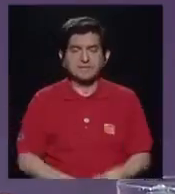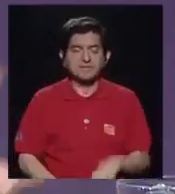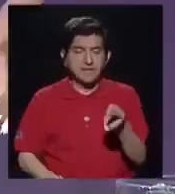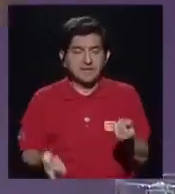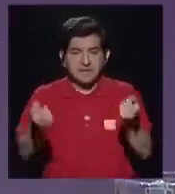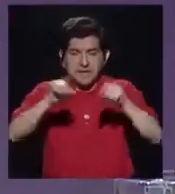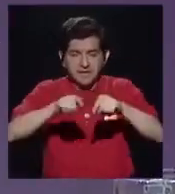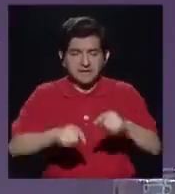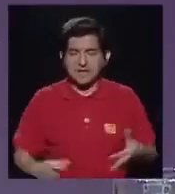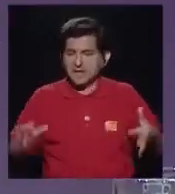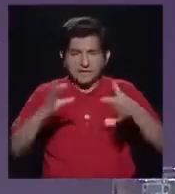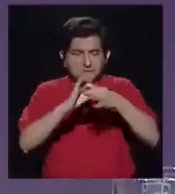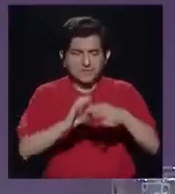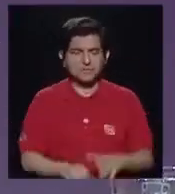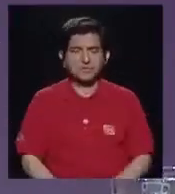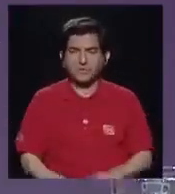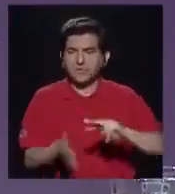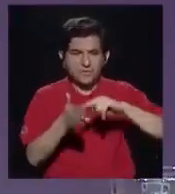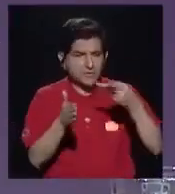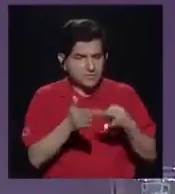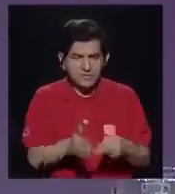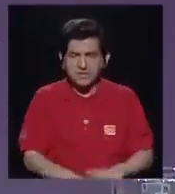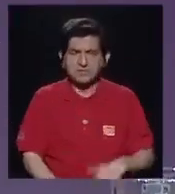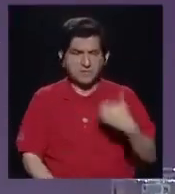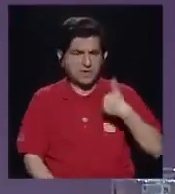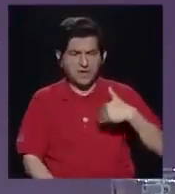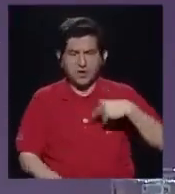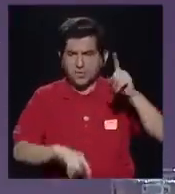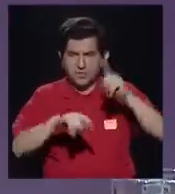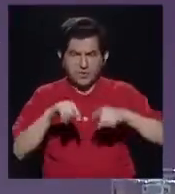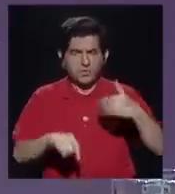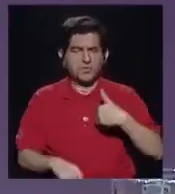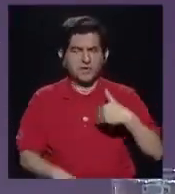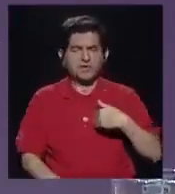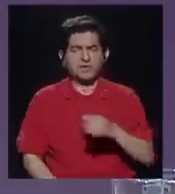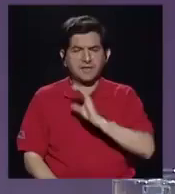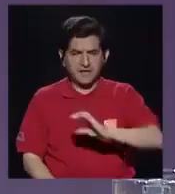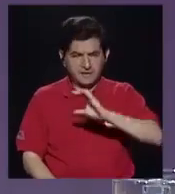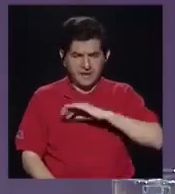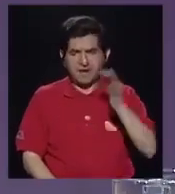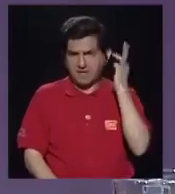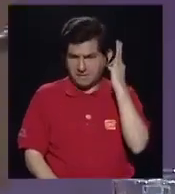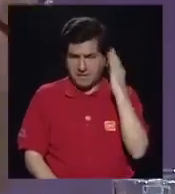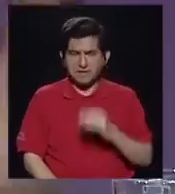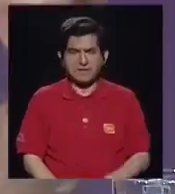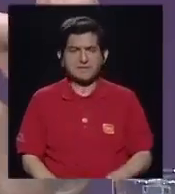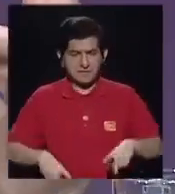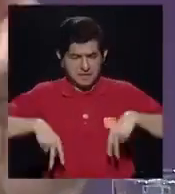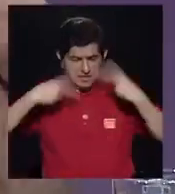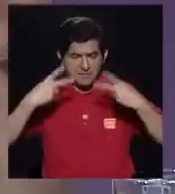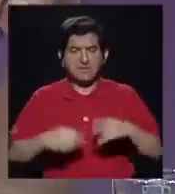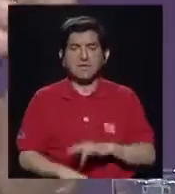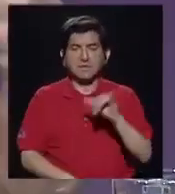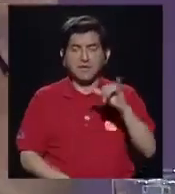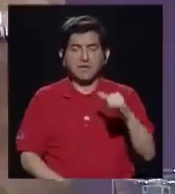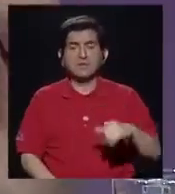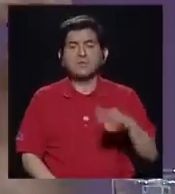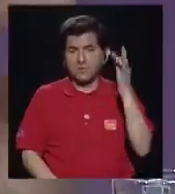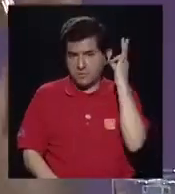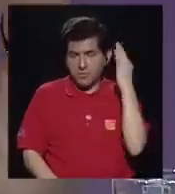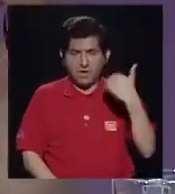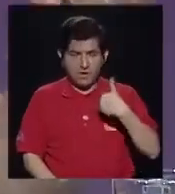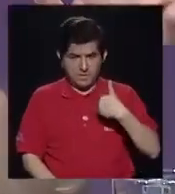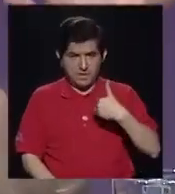no es que un hombre no pueda tener una modalidad femenina de existencia puede Así como hay mujeres que